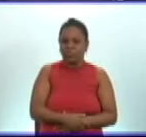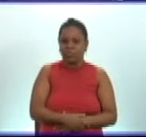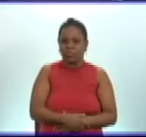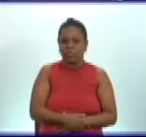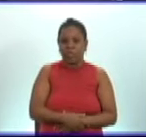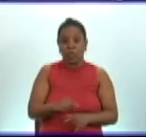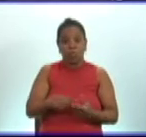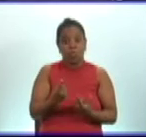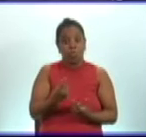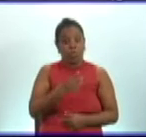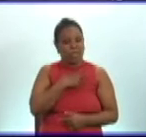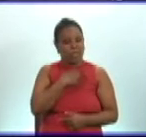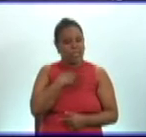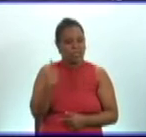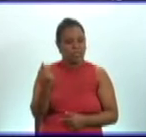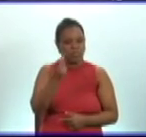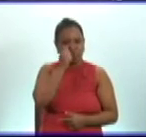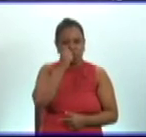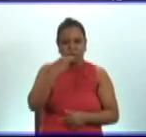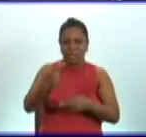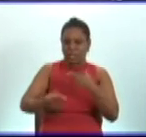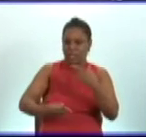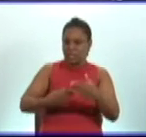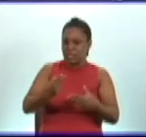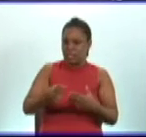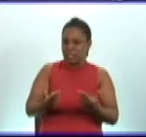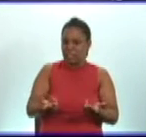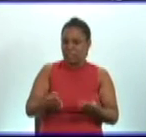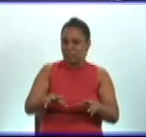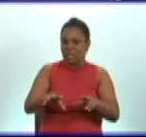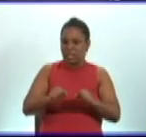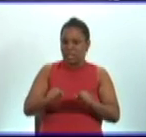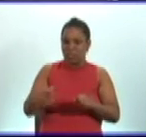Porque mis hombres están exigiendo que sean todos.